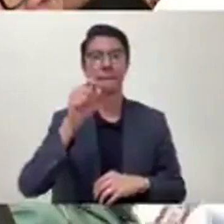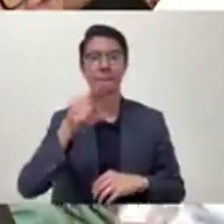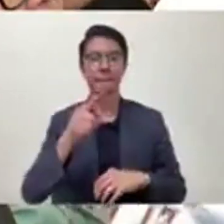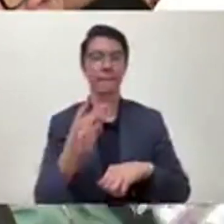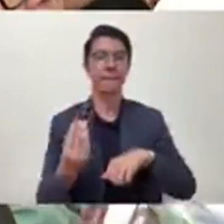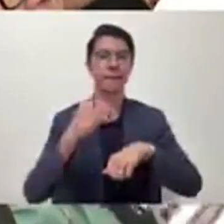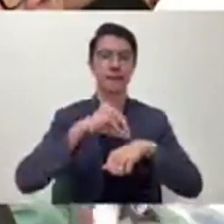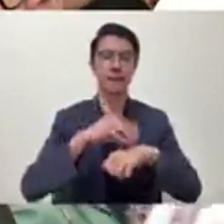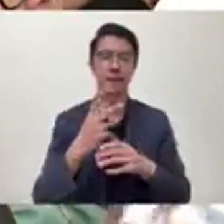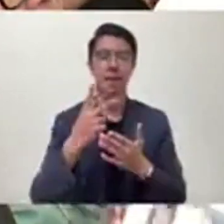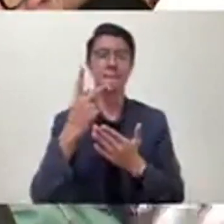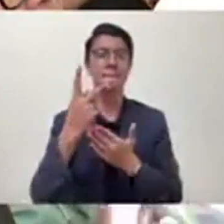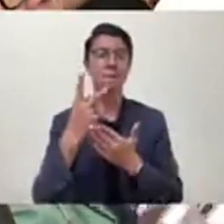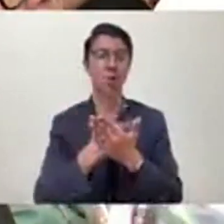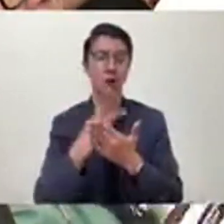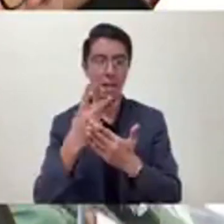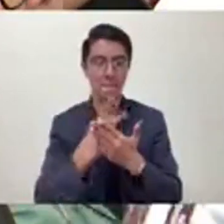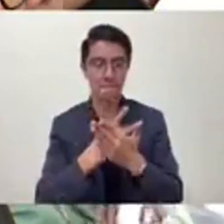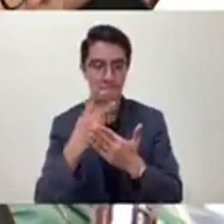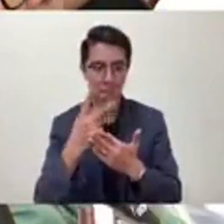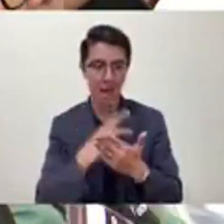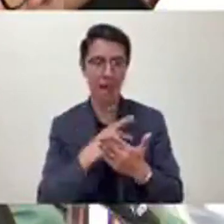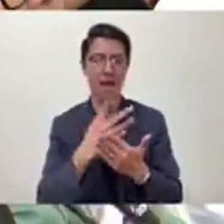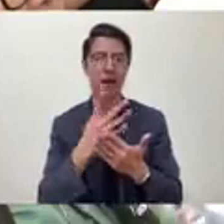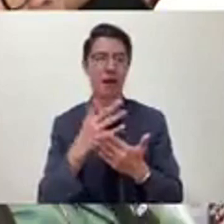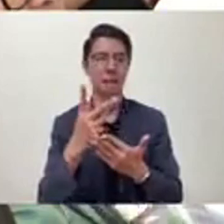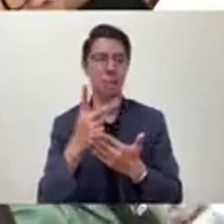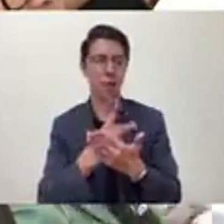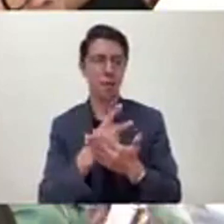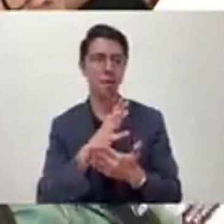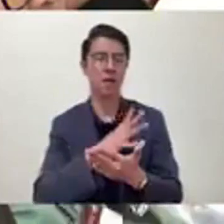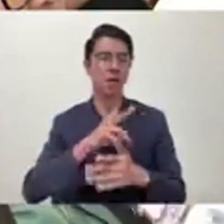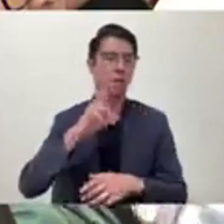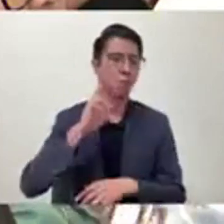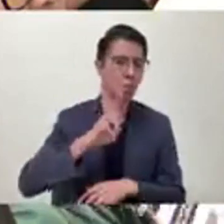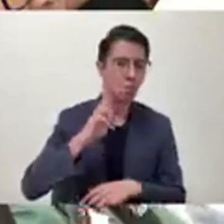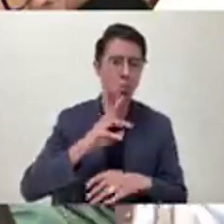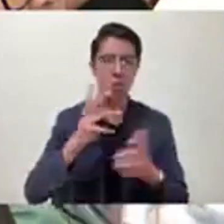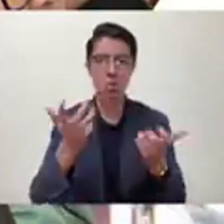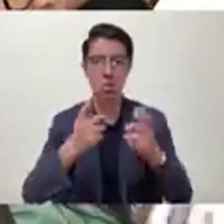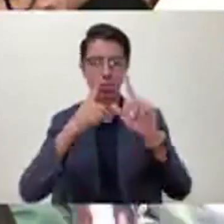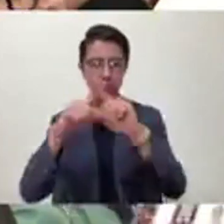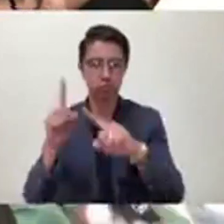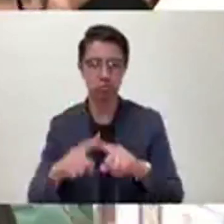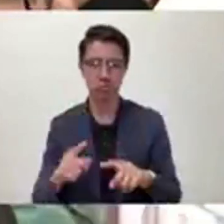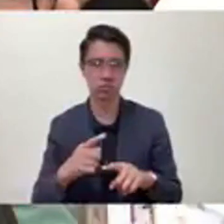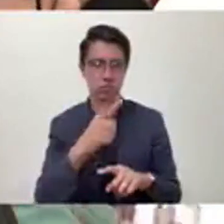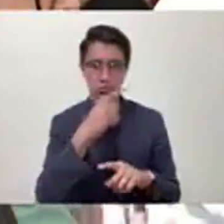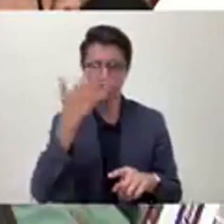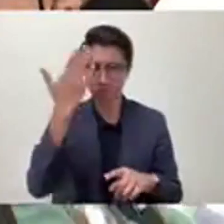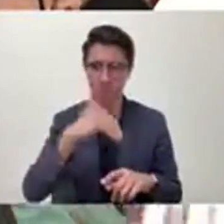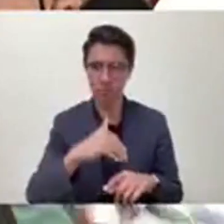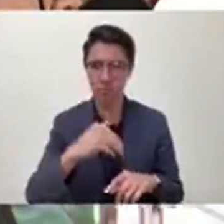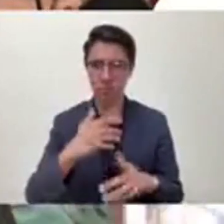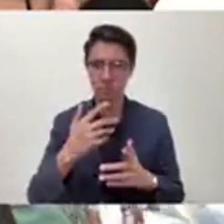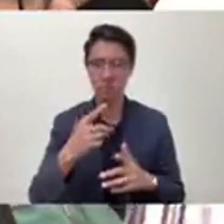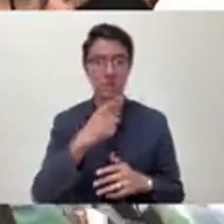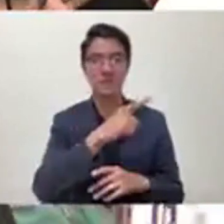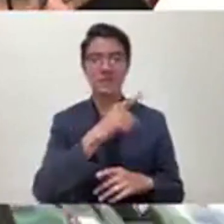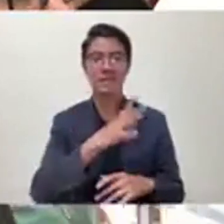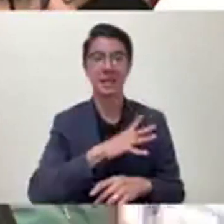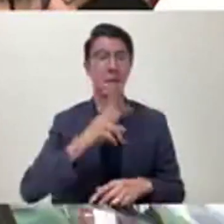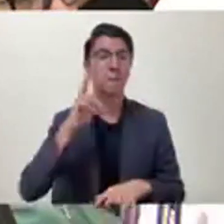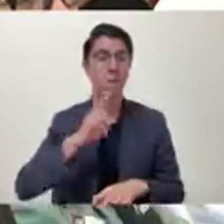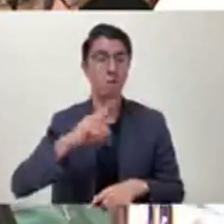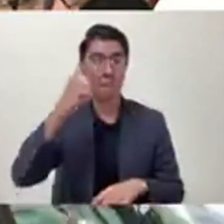este piloto que se ha tenido de las pruebas eh de fentanilo para las SEMEFO porque sabemos que ese es una parte